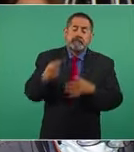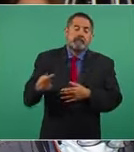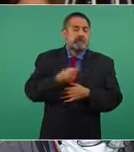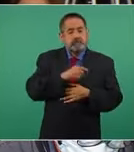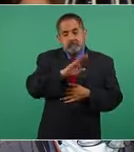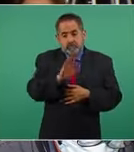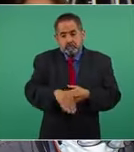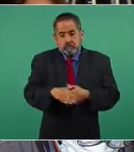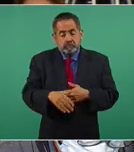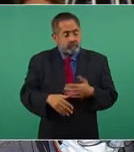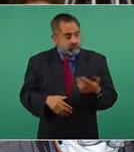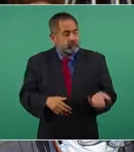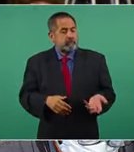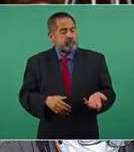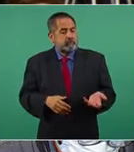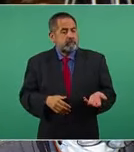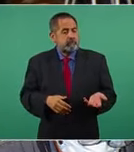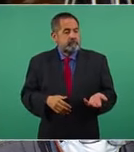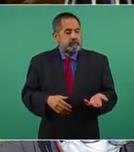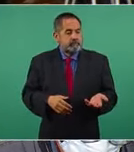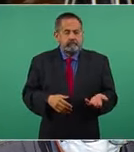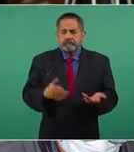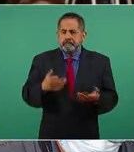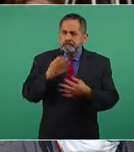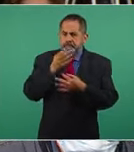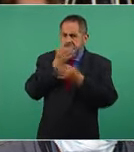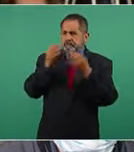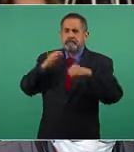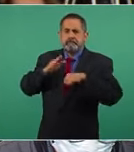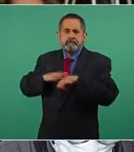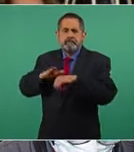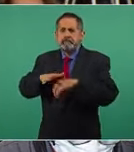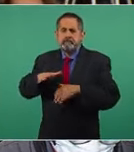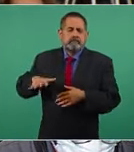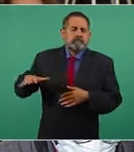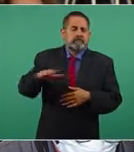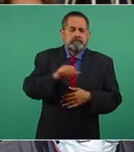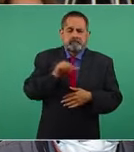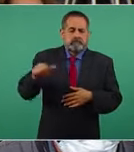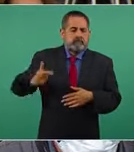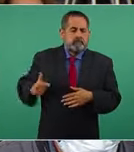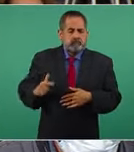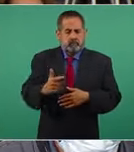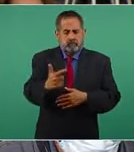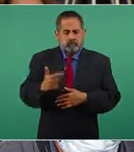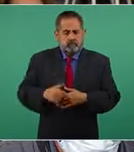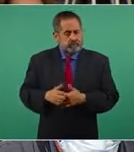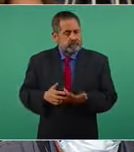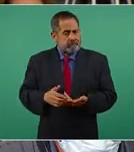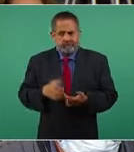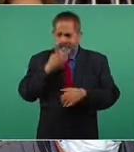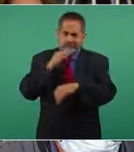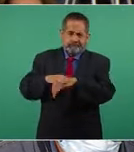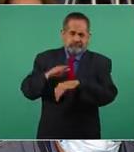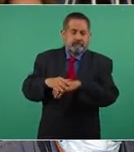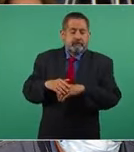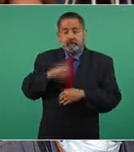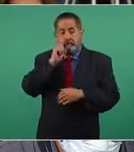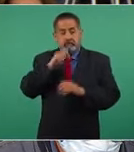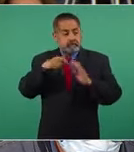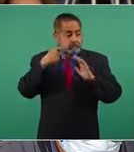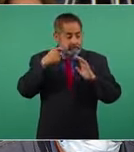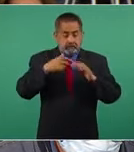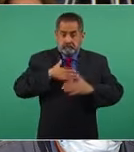Presidente, con estos hechos, perdón, ¿qué mensaje le mandaría a los guanajuatenses? También tenemos muchísima evidencia en el canal del